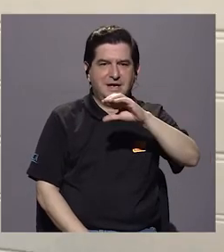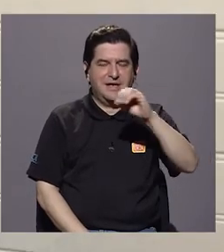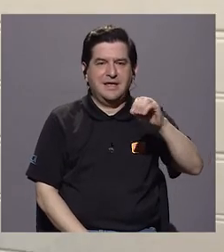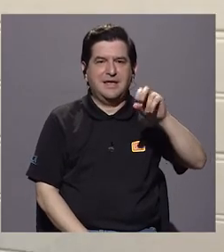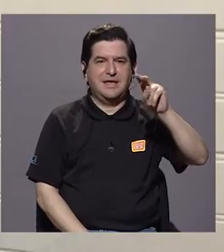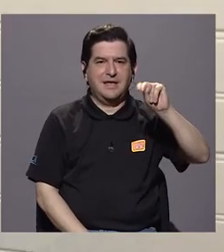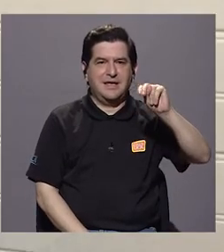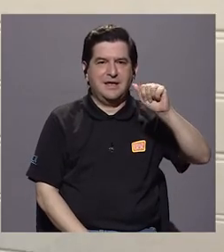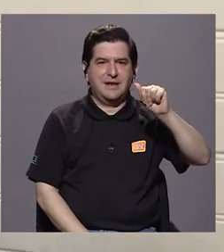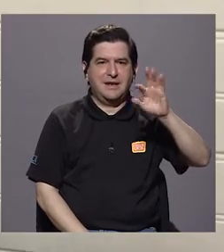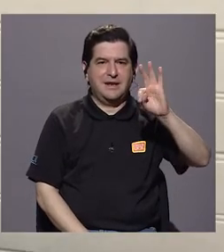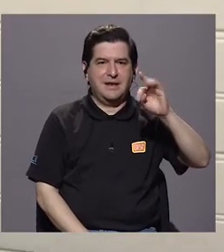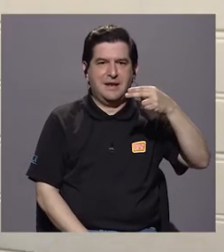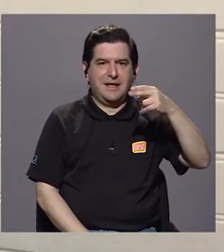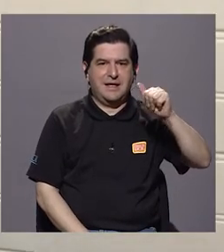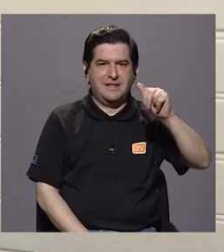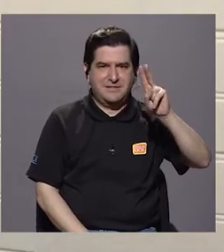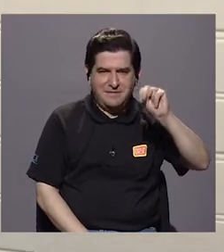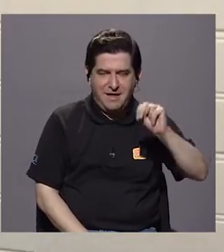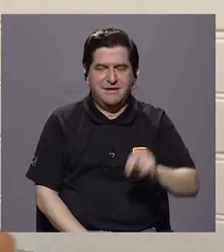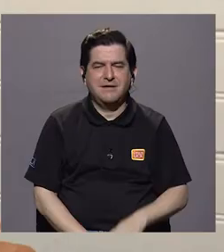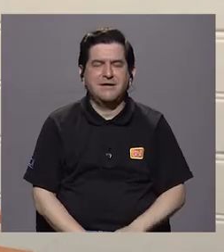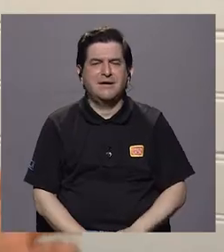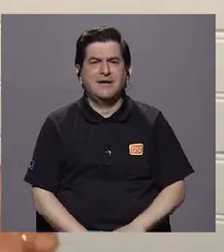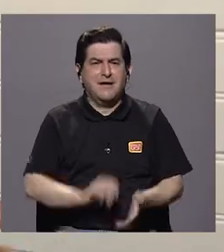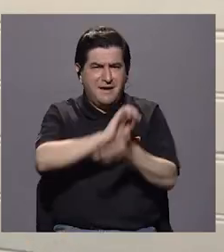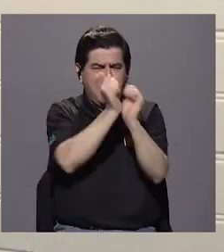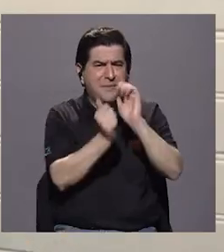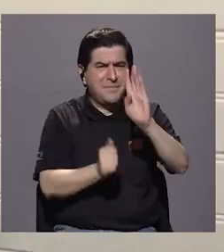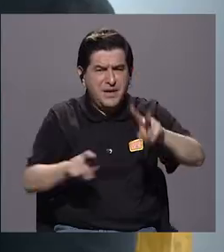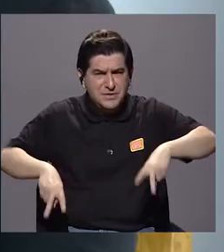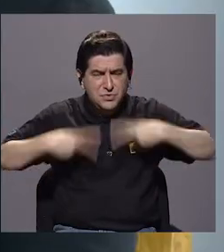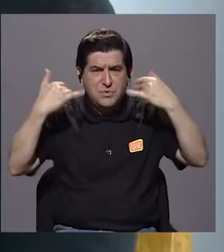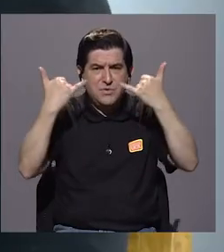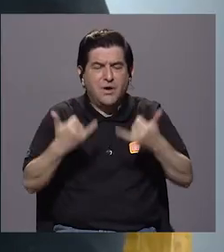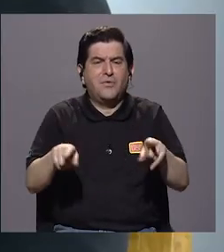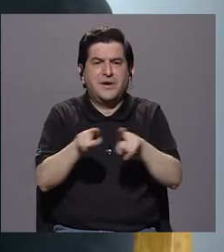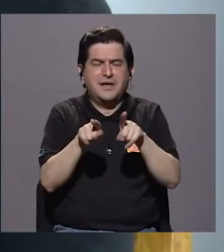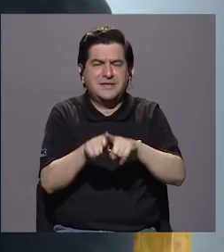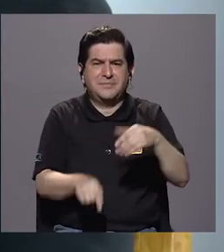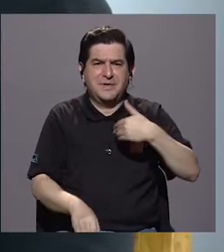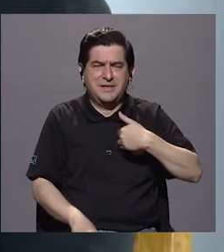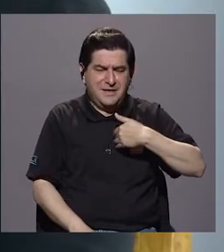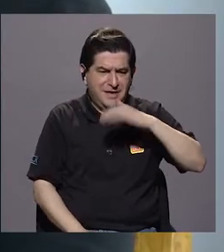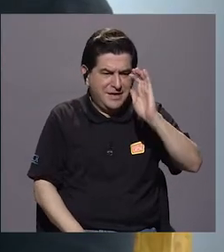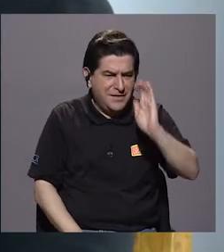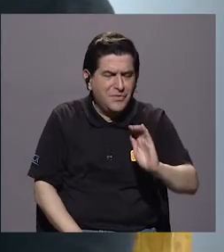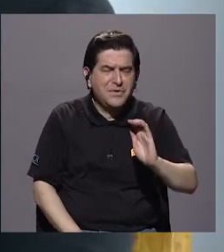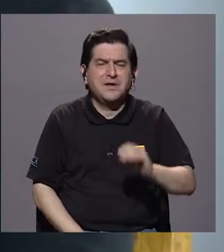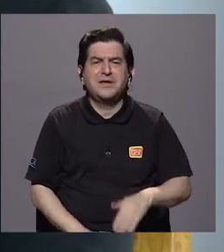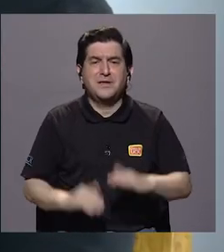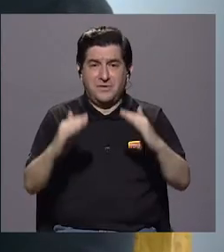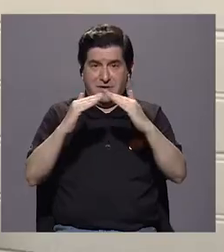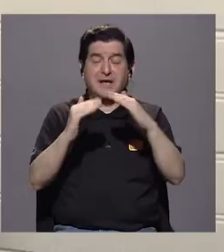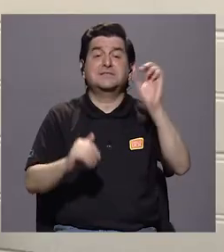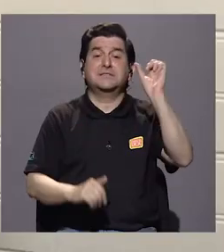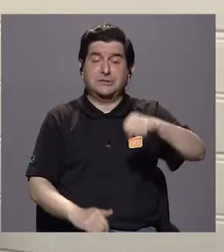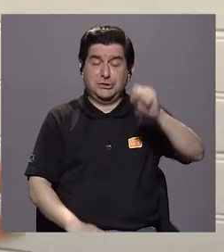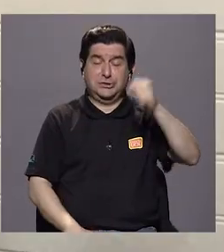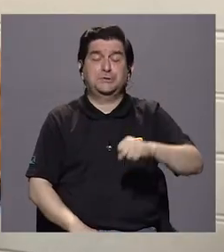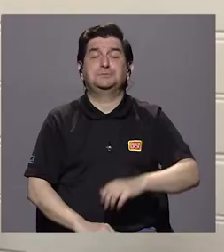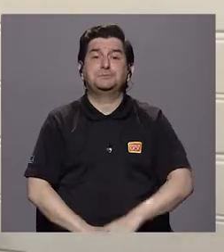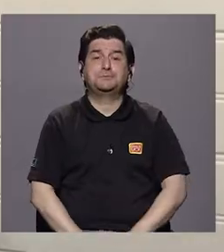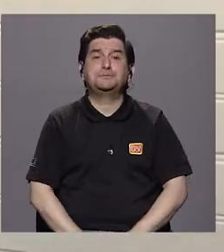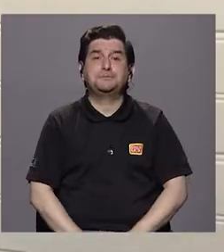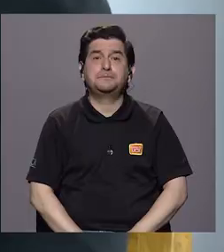le han cambiado la vida a usted? Sobre todo ahora que también tiene un pequeñuelo en casa. Totalmente, totalmente, porque...